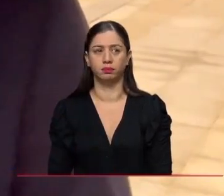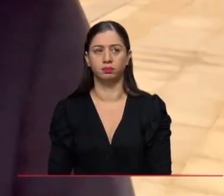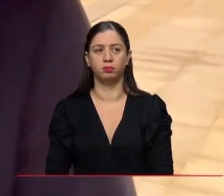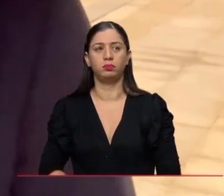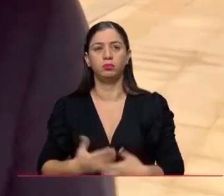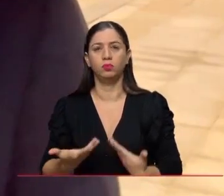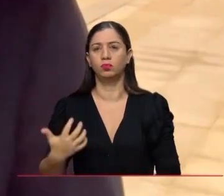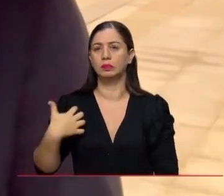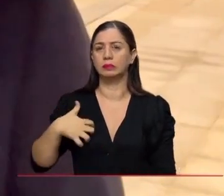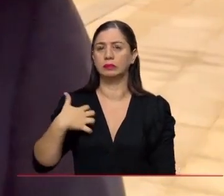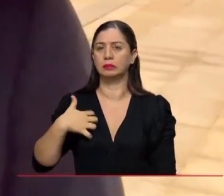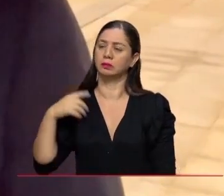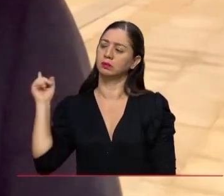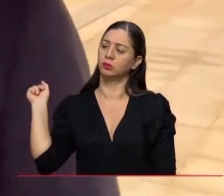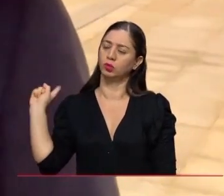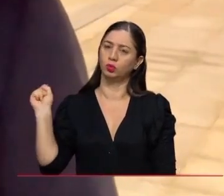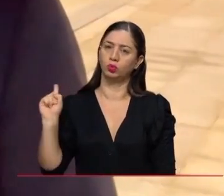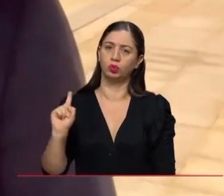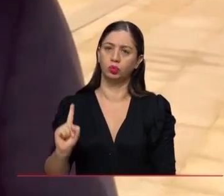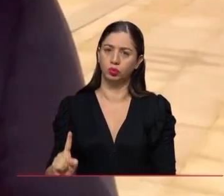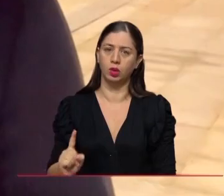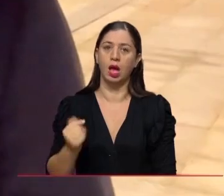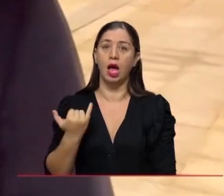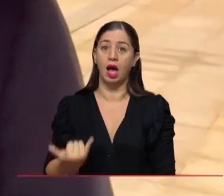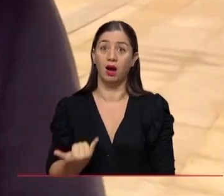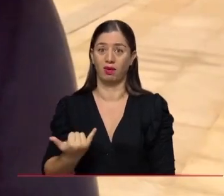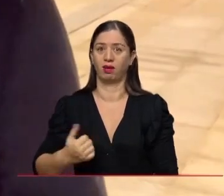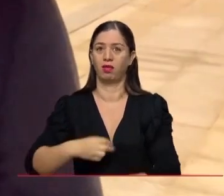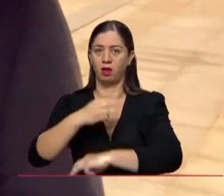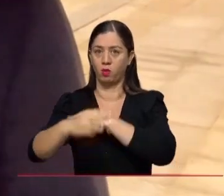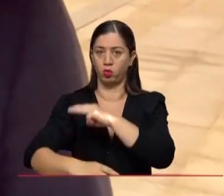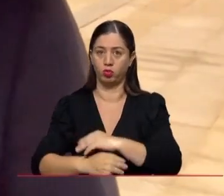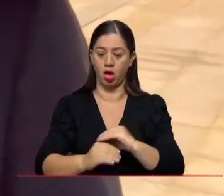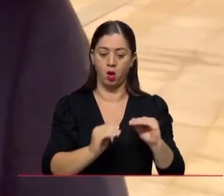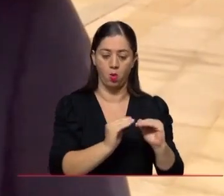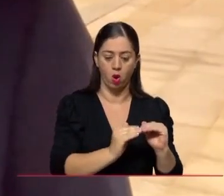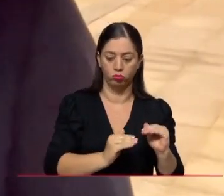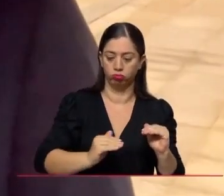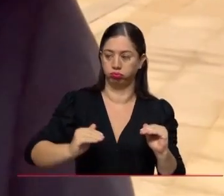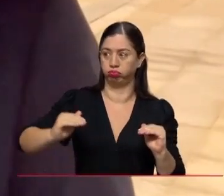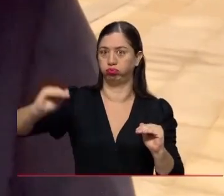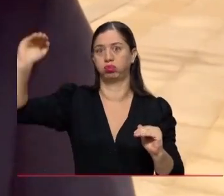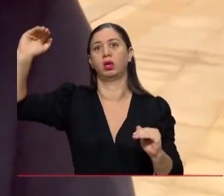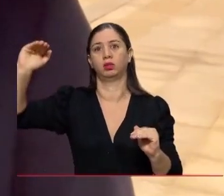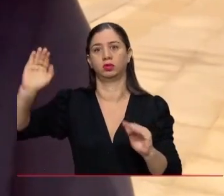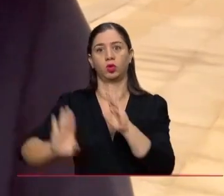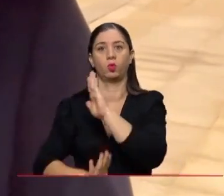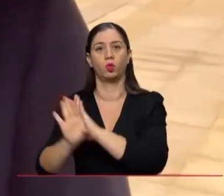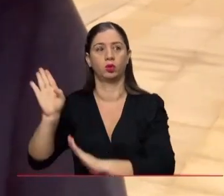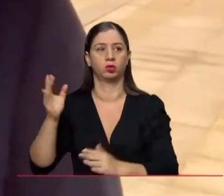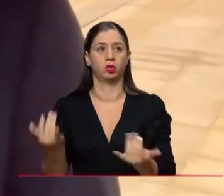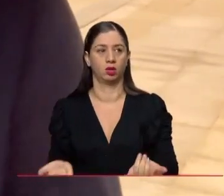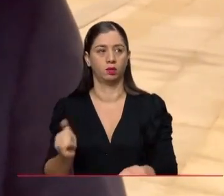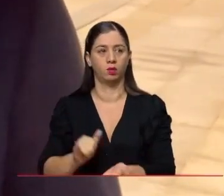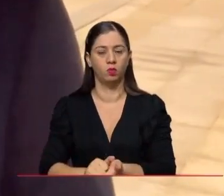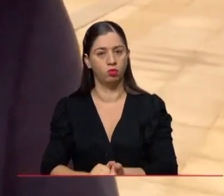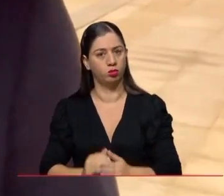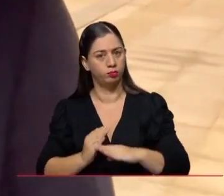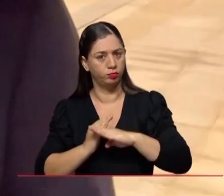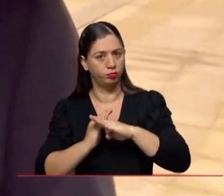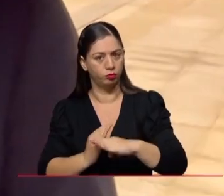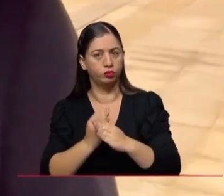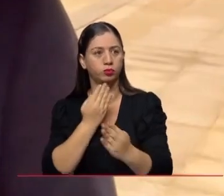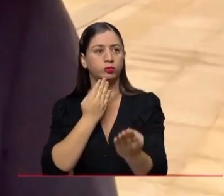sido Argentina en este Mundial, que ha ido de menos a más. Y eso les da, yo creo, que mucha seguridad y